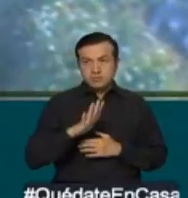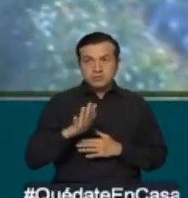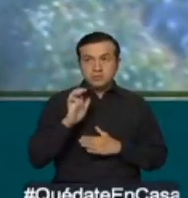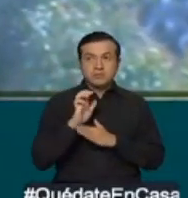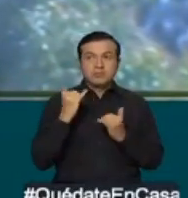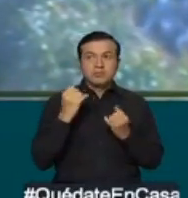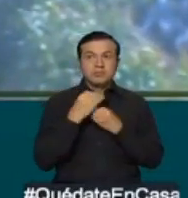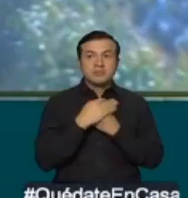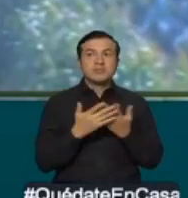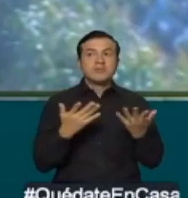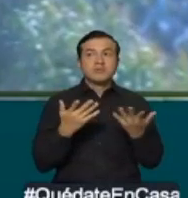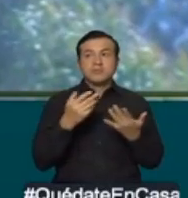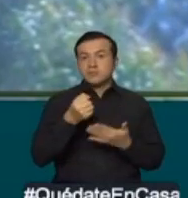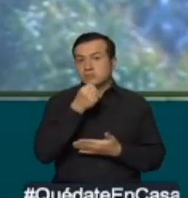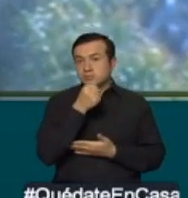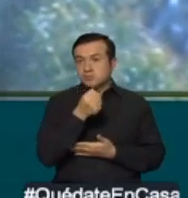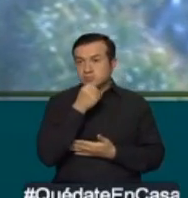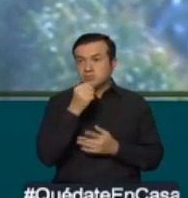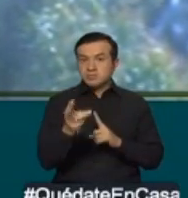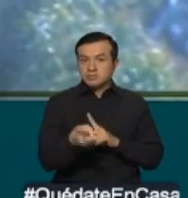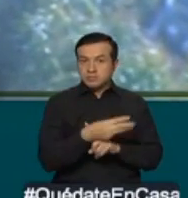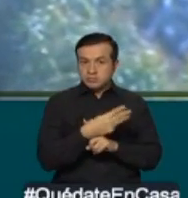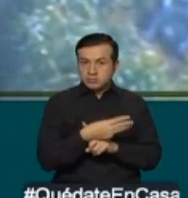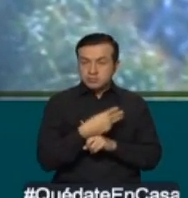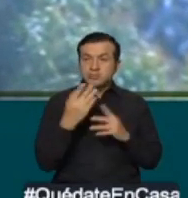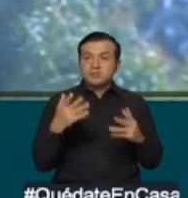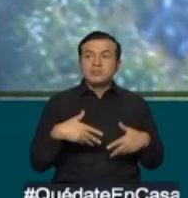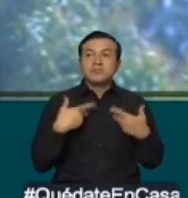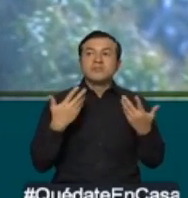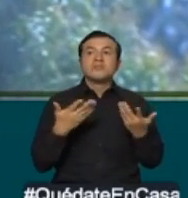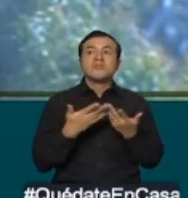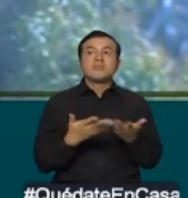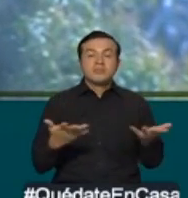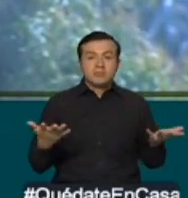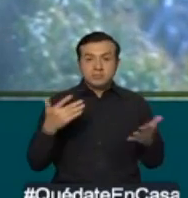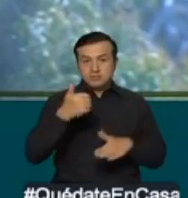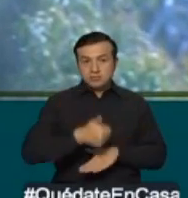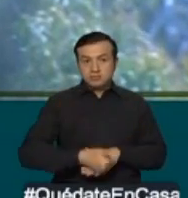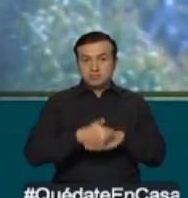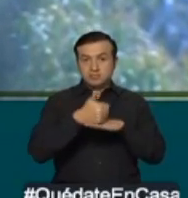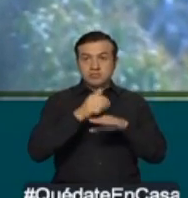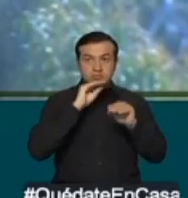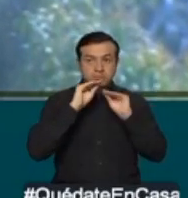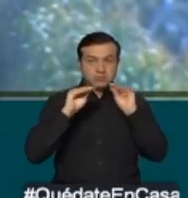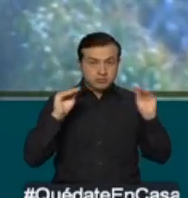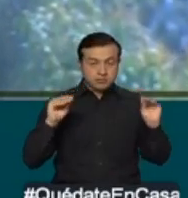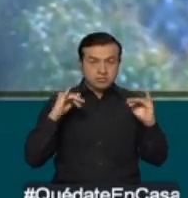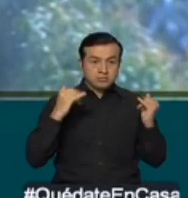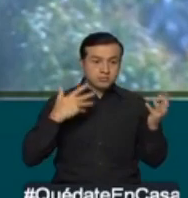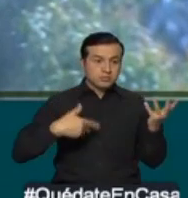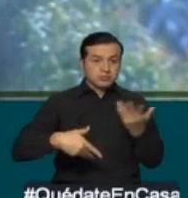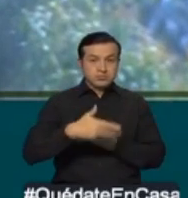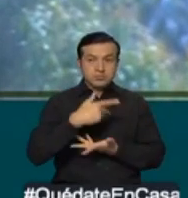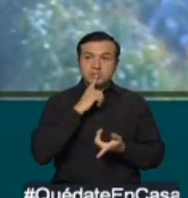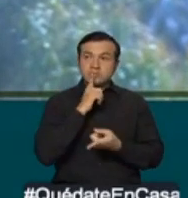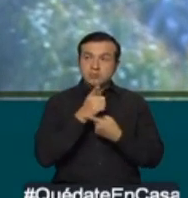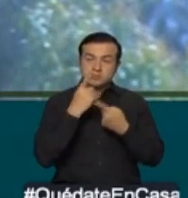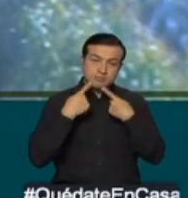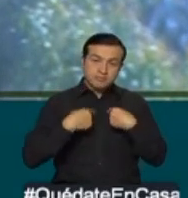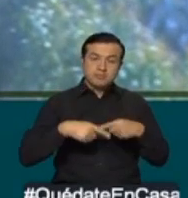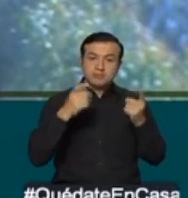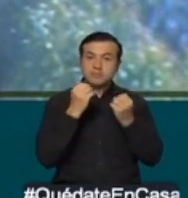estamos en esta rueda de prensa virtual a través de la cual las autoridades presentes en este espacio que es transmitido en cadena